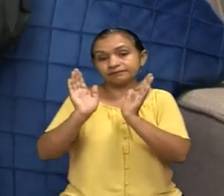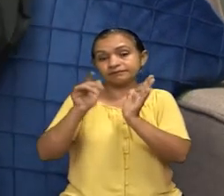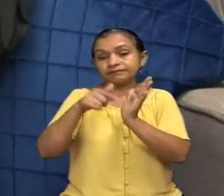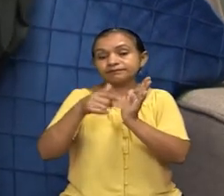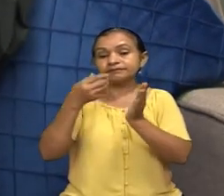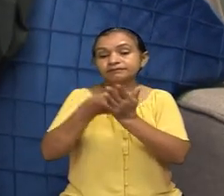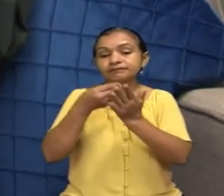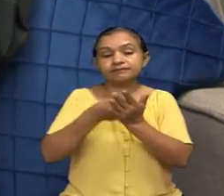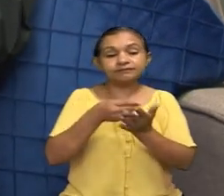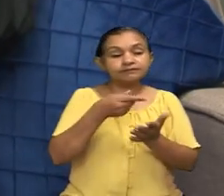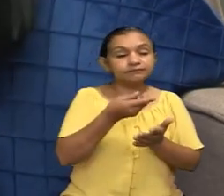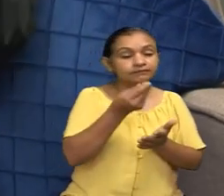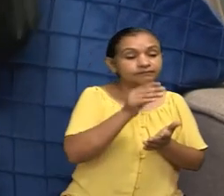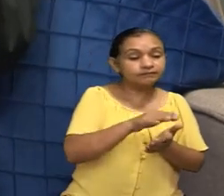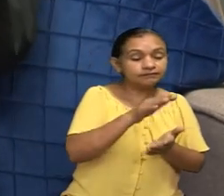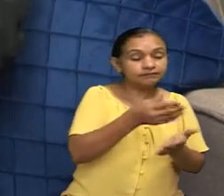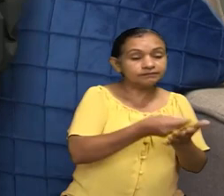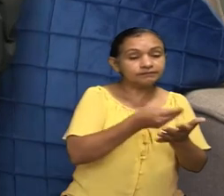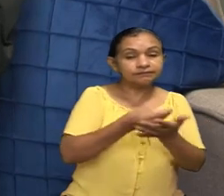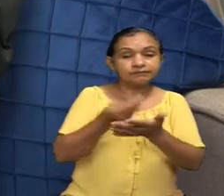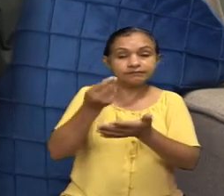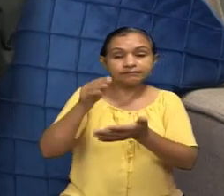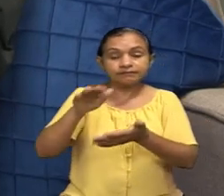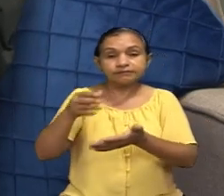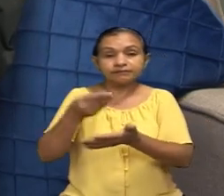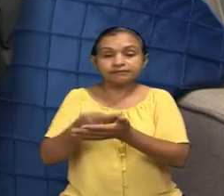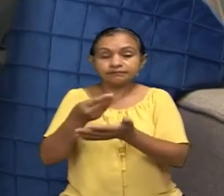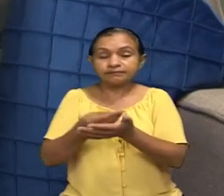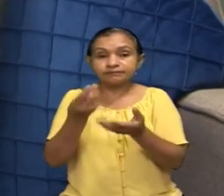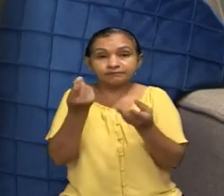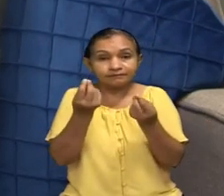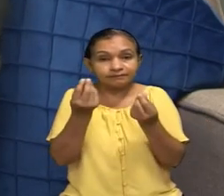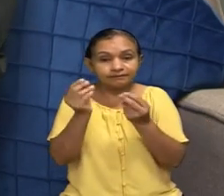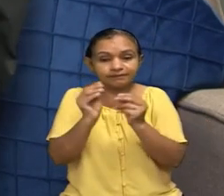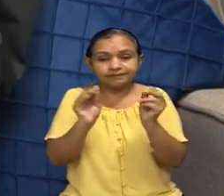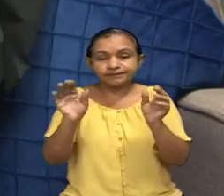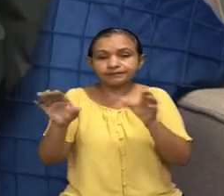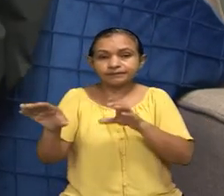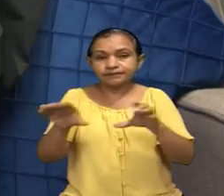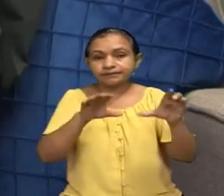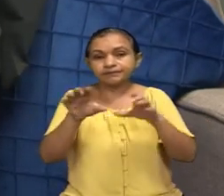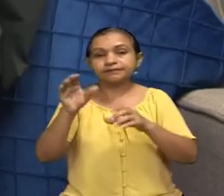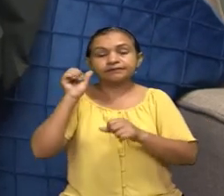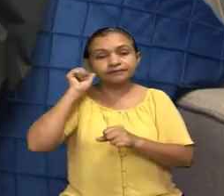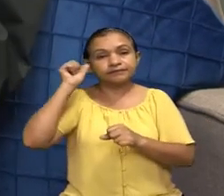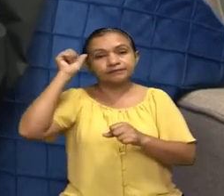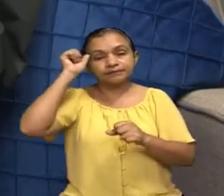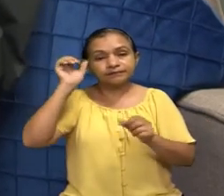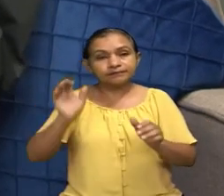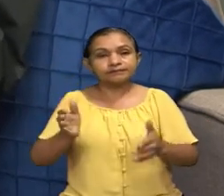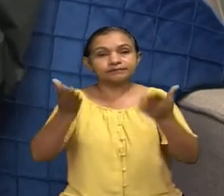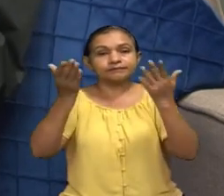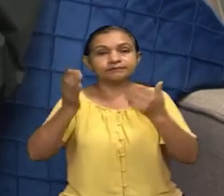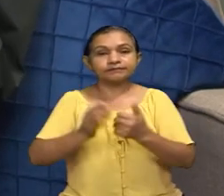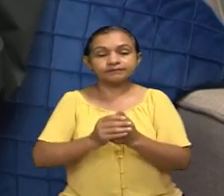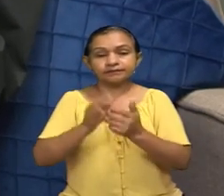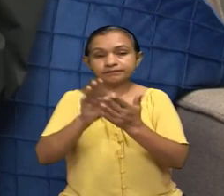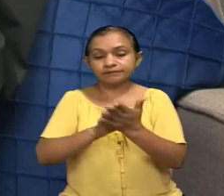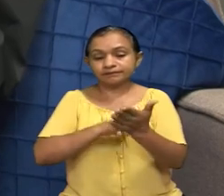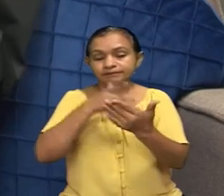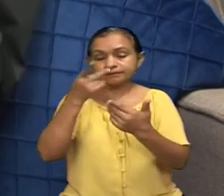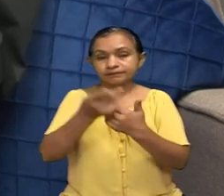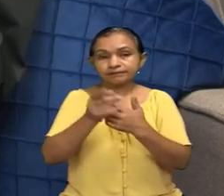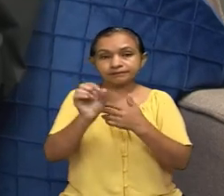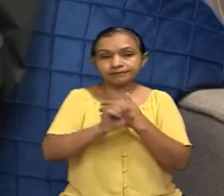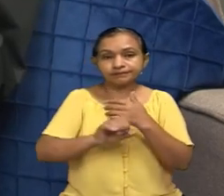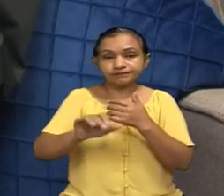ser consumidos a bajo costo, y todo eso dinamiza la economía. Entonces ahí están las personas adultas mayores. Es decir, no hay un programa social